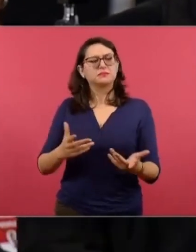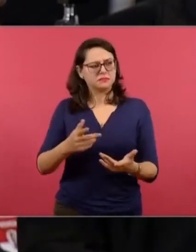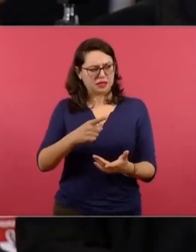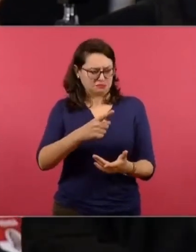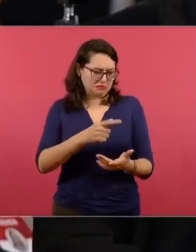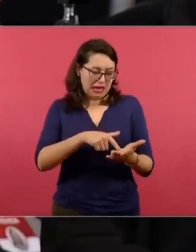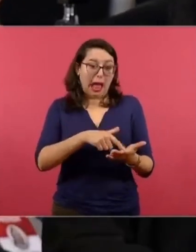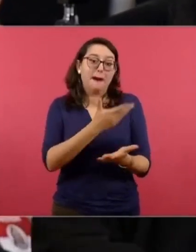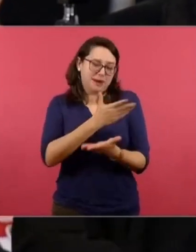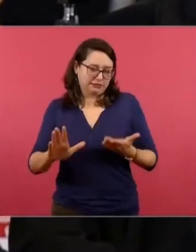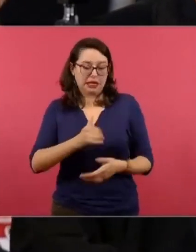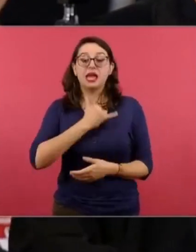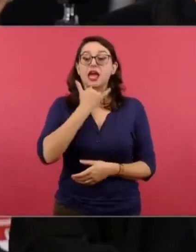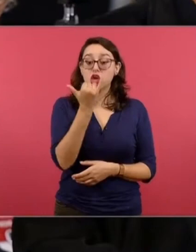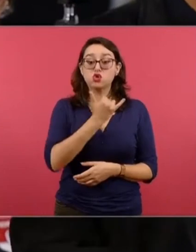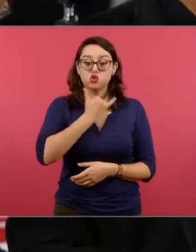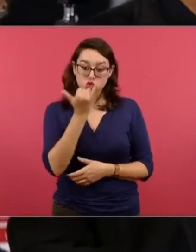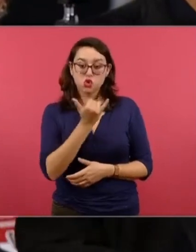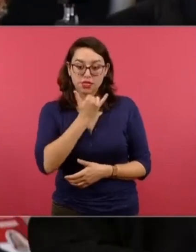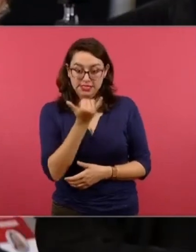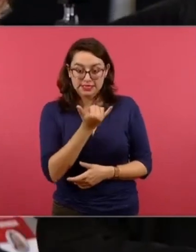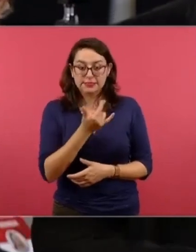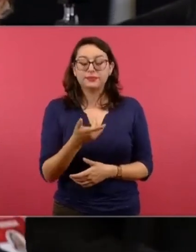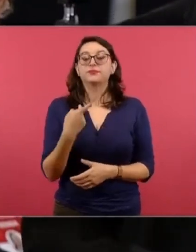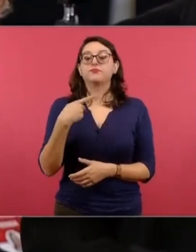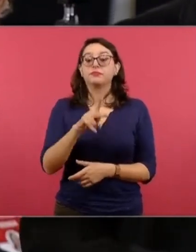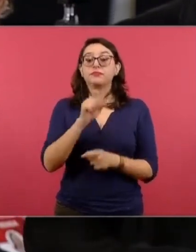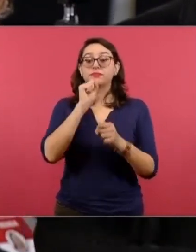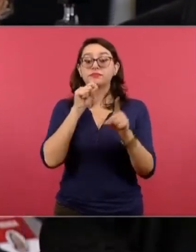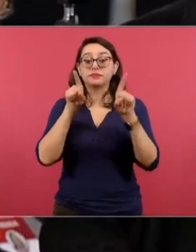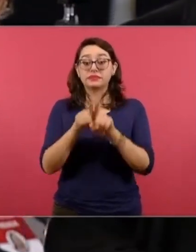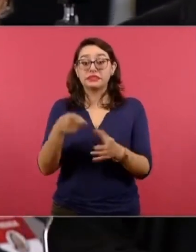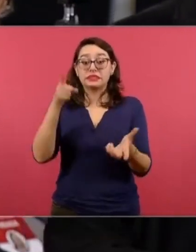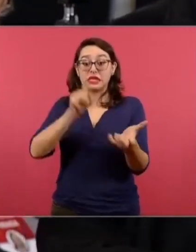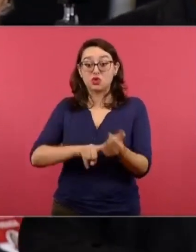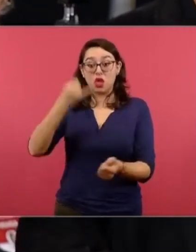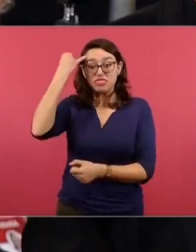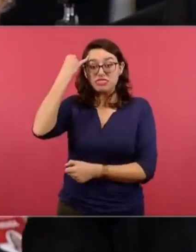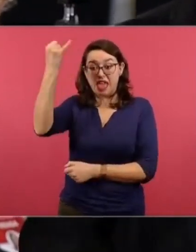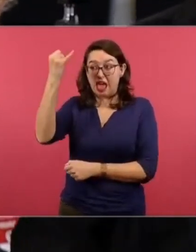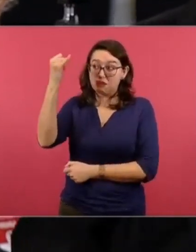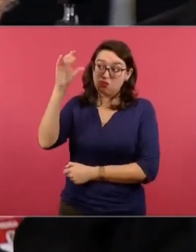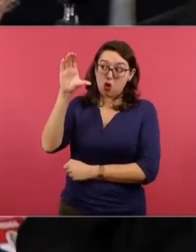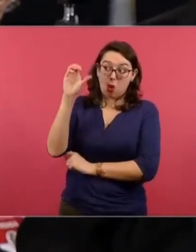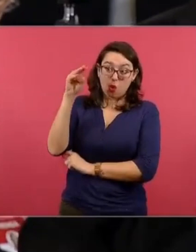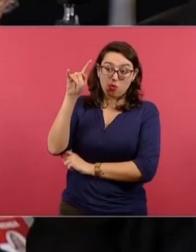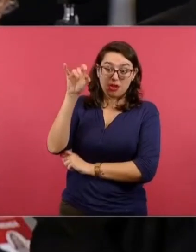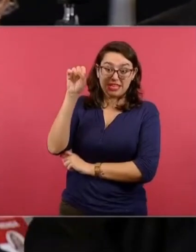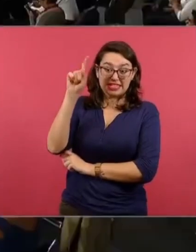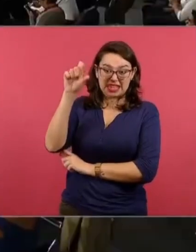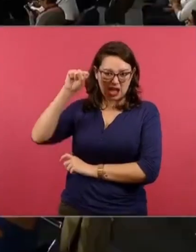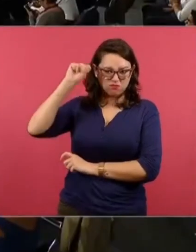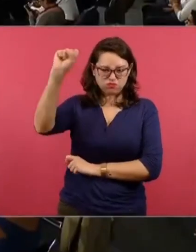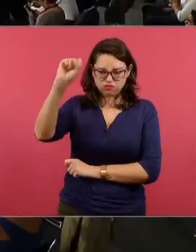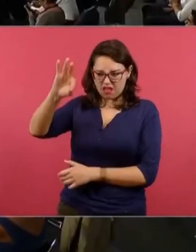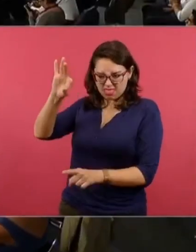ya no lo acaba de comentar, y pues también que tienen una carga ideológica comunista. Todo